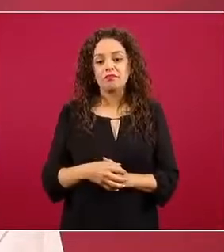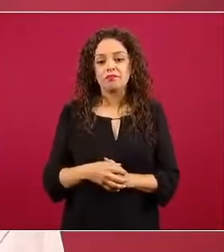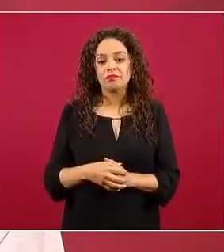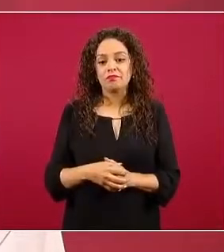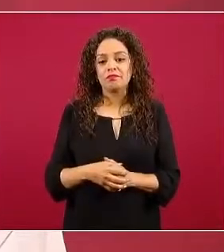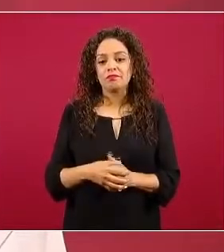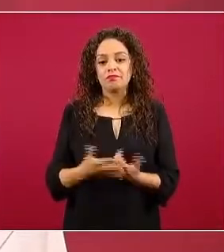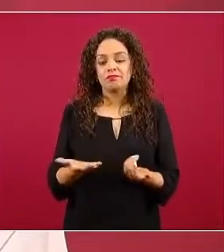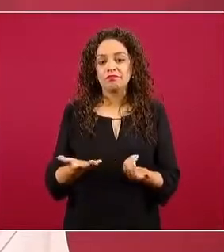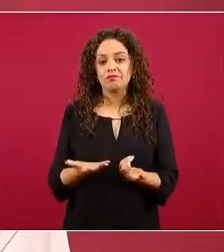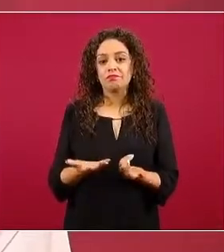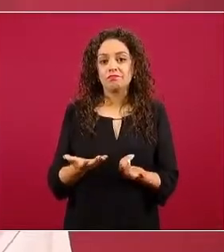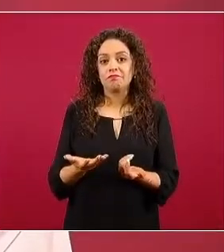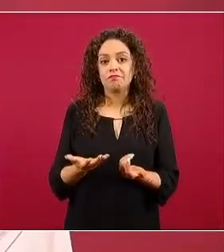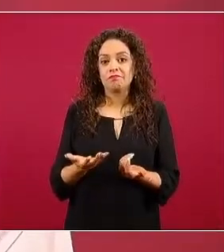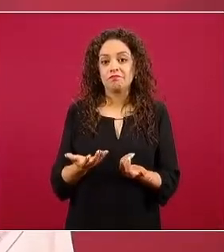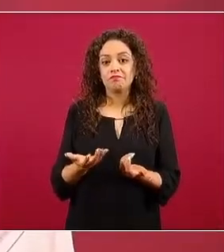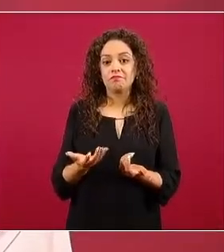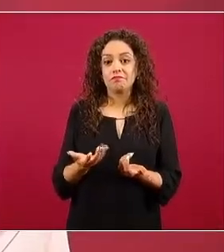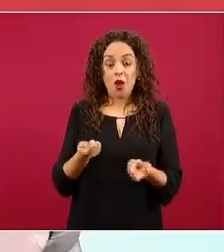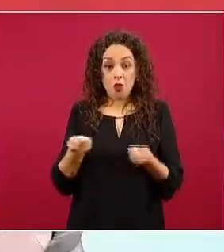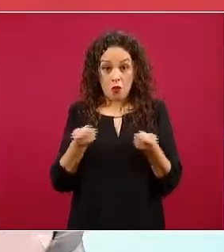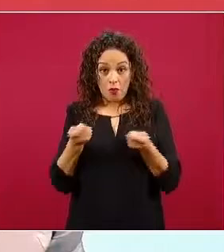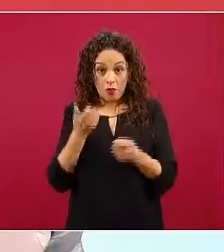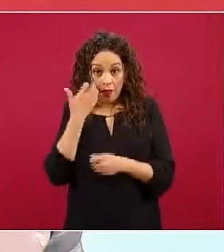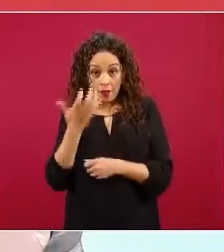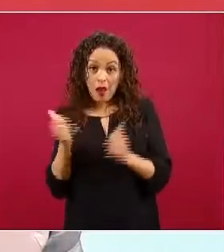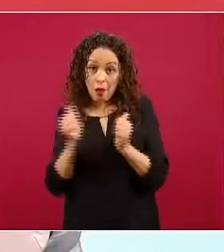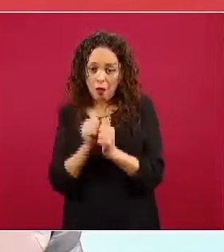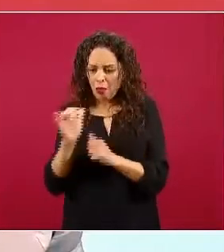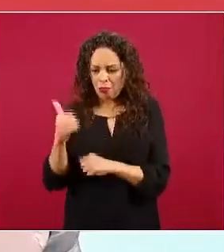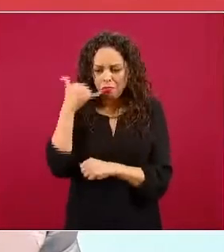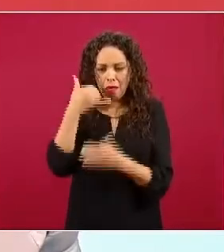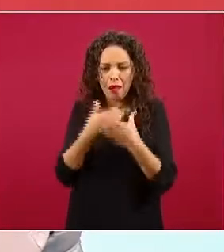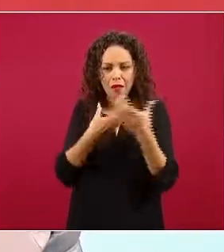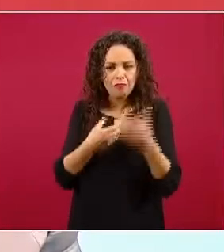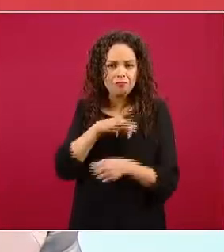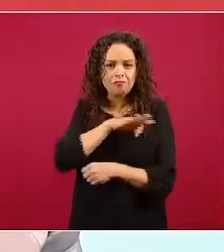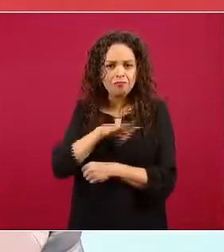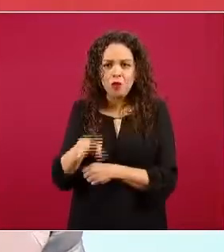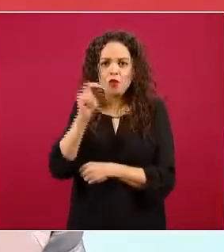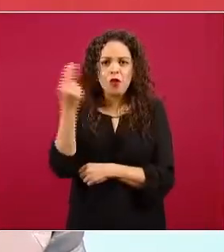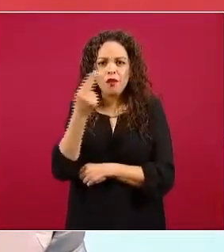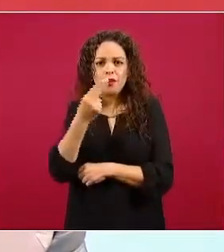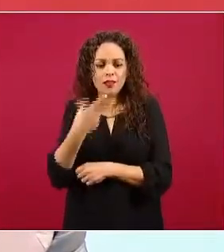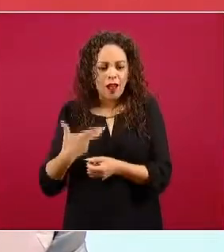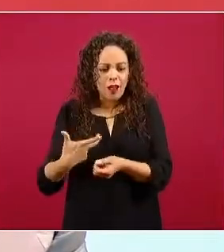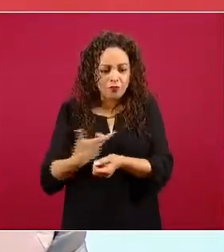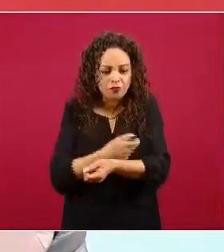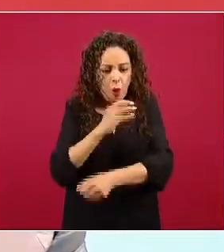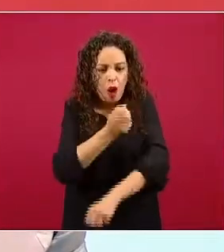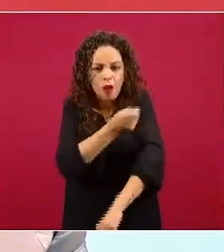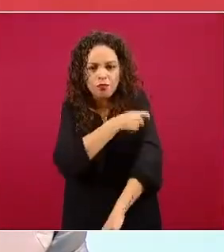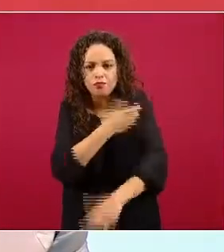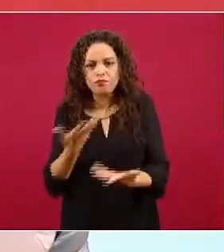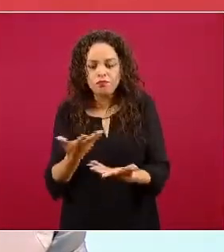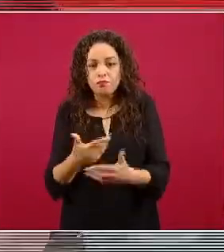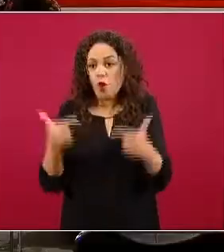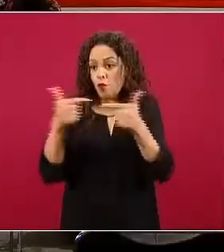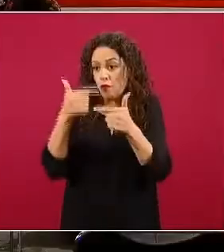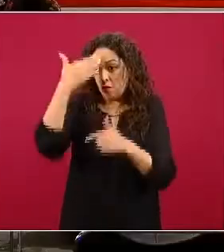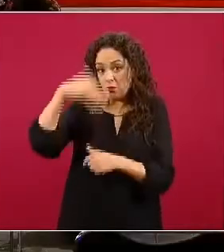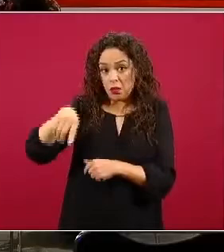teléfonos celulares, no necesitamos que nos inyecten nada. Yo aquí ya sabe Google que aquí